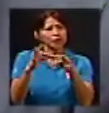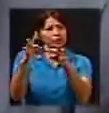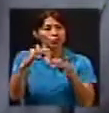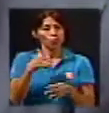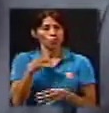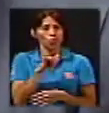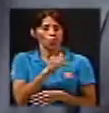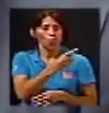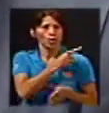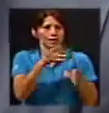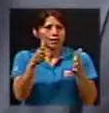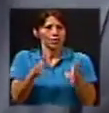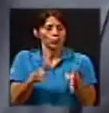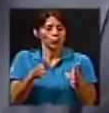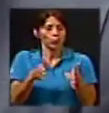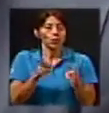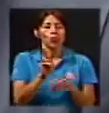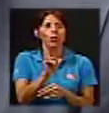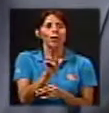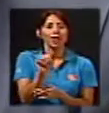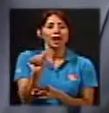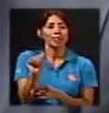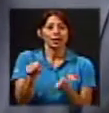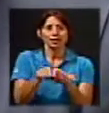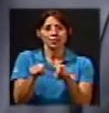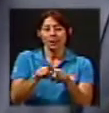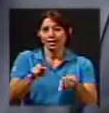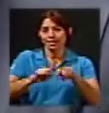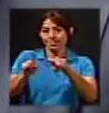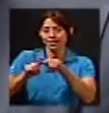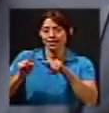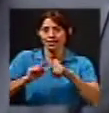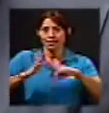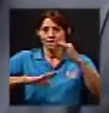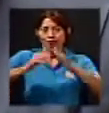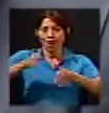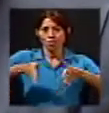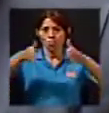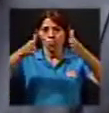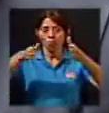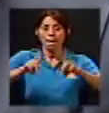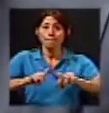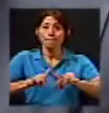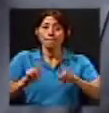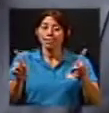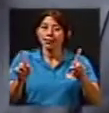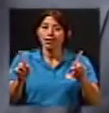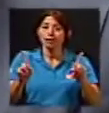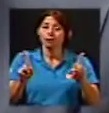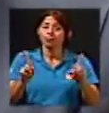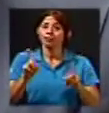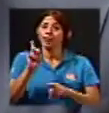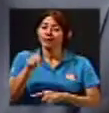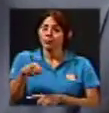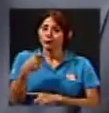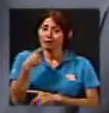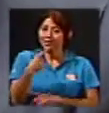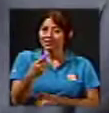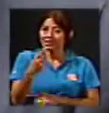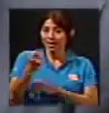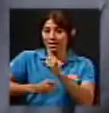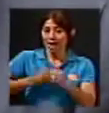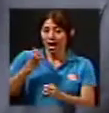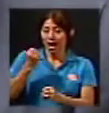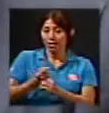de las facultades. Pero tal vez si algo debemos de resaltar es que en el 2013 fue un